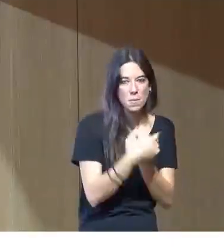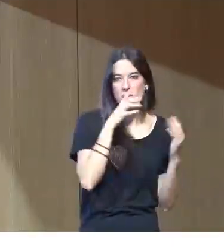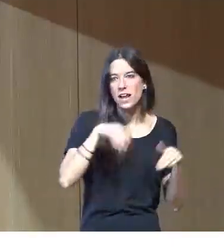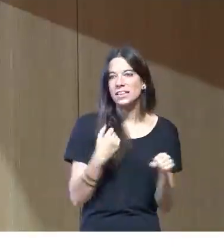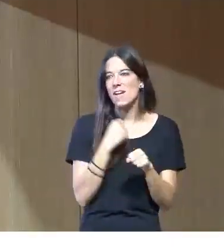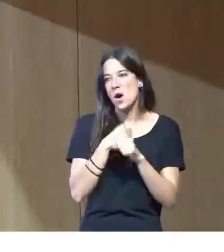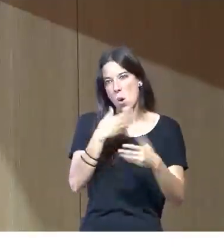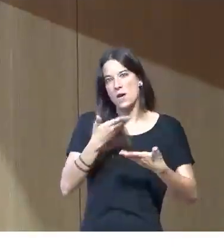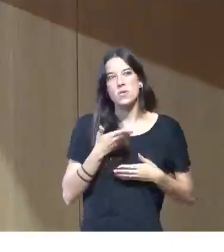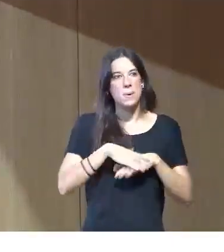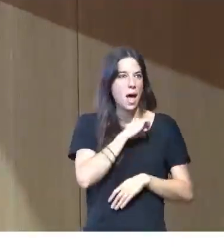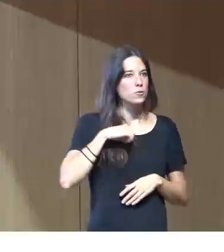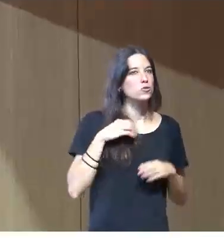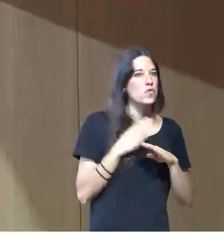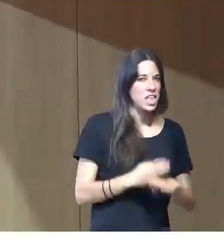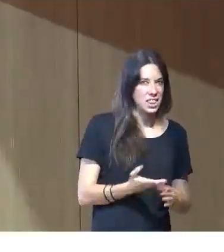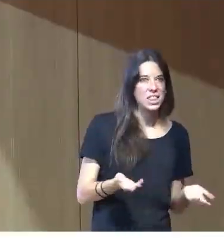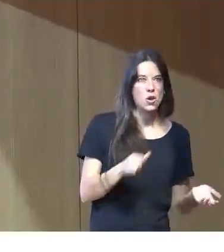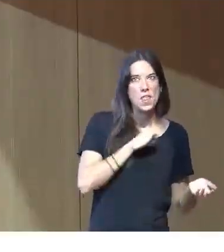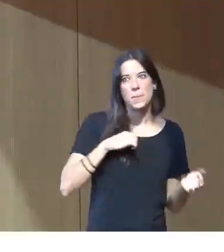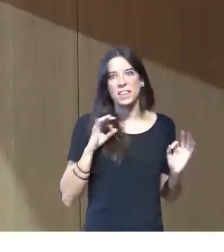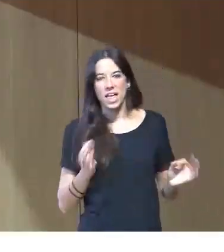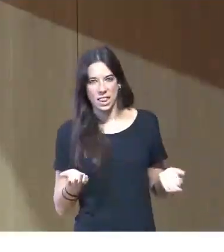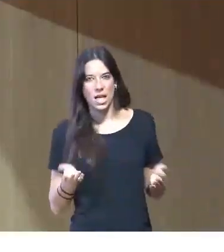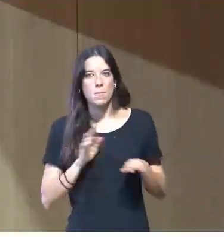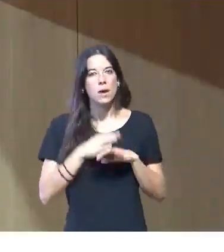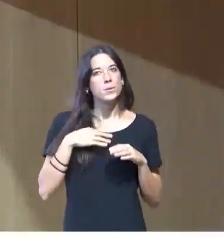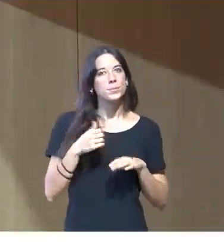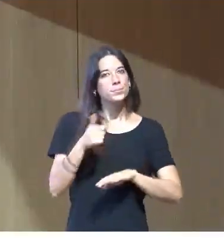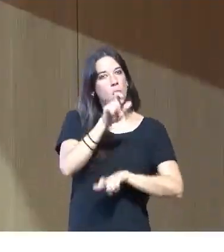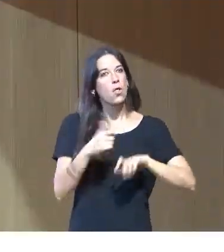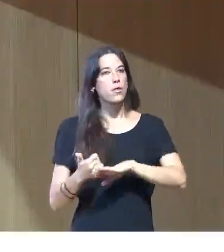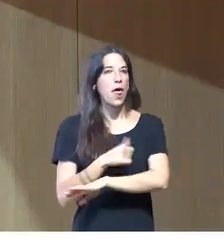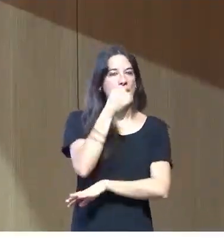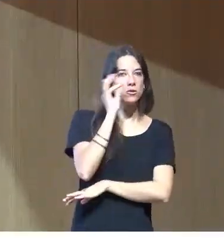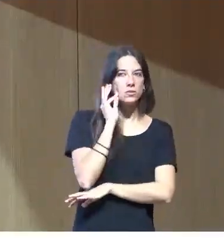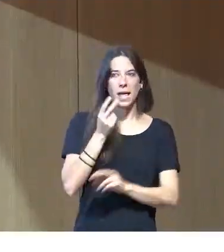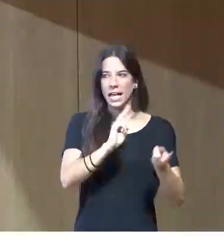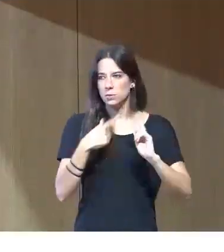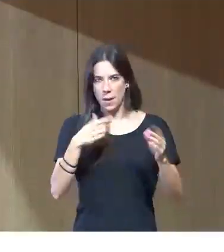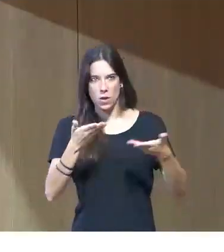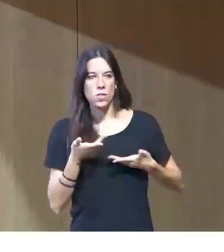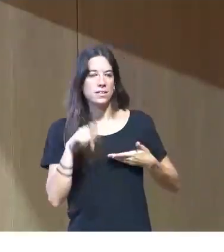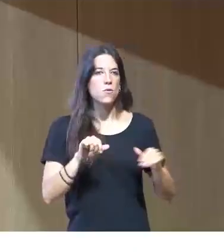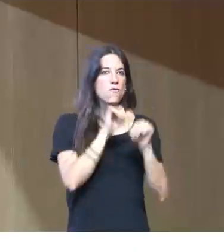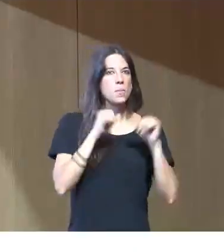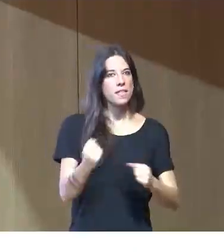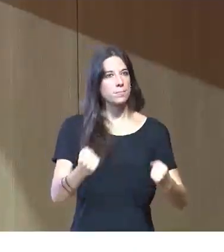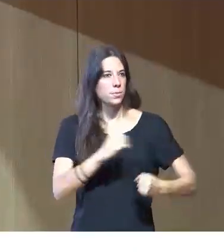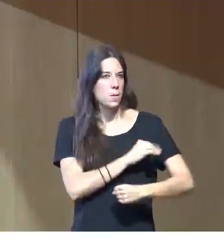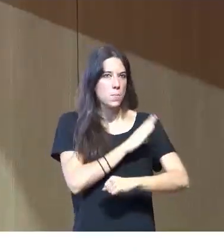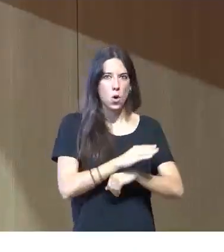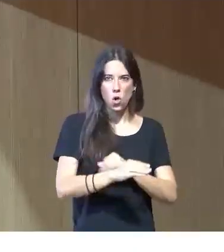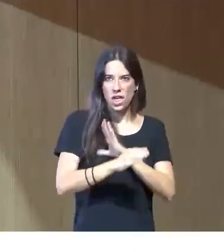ayuda a ser autosuficientes No ya ya y a ser ciudadanos activos y que sirve como forma también de empoderamiento no y